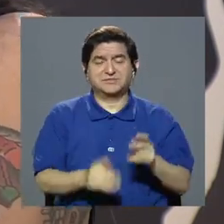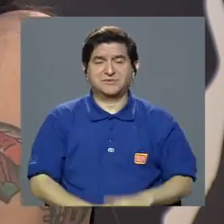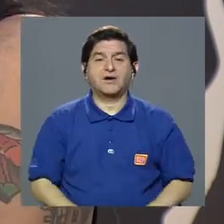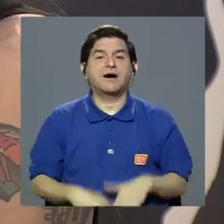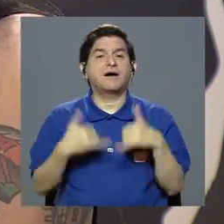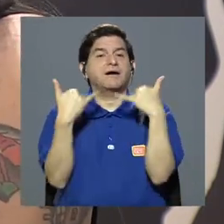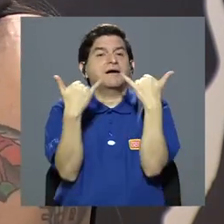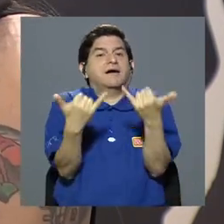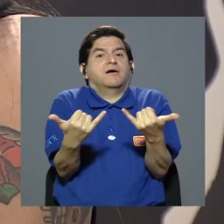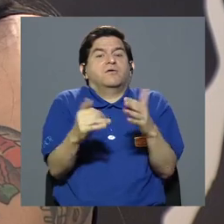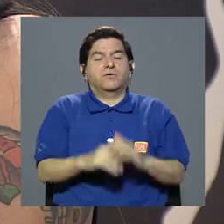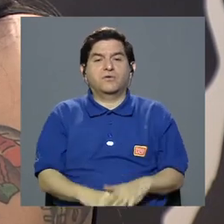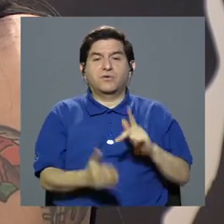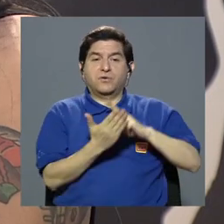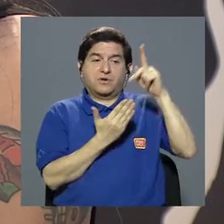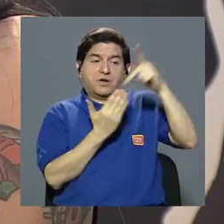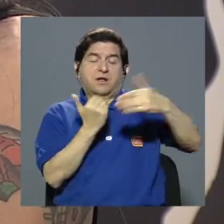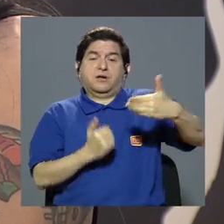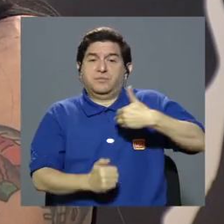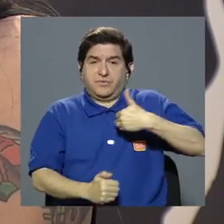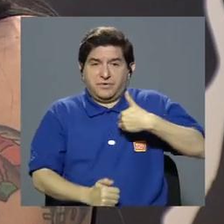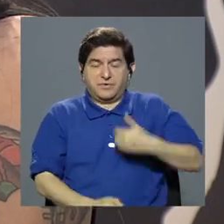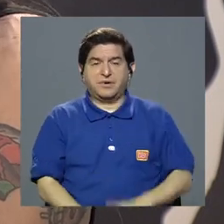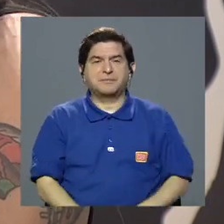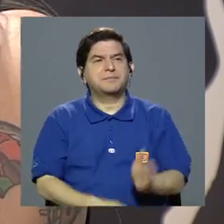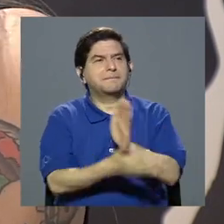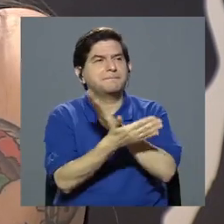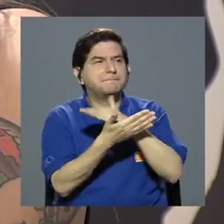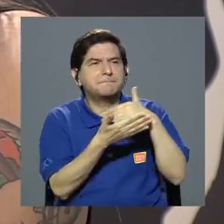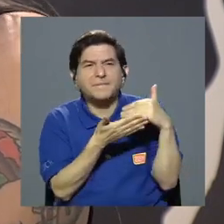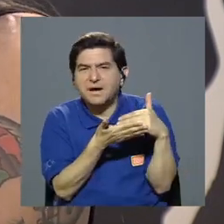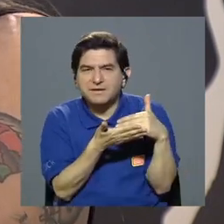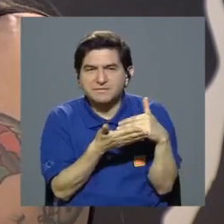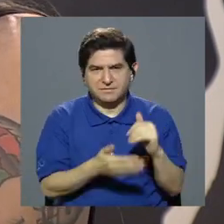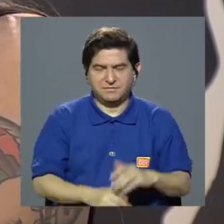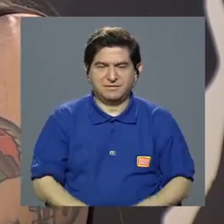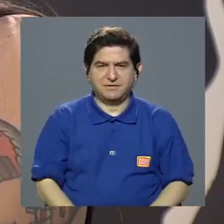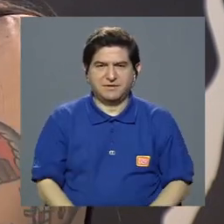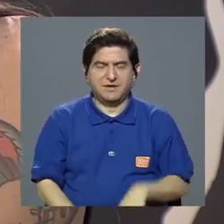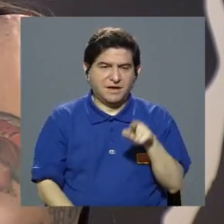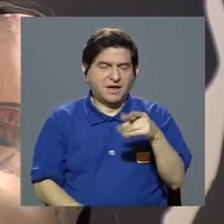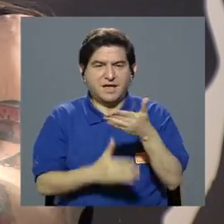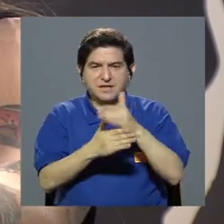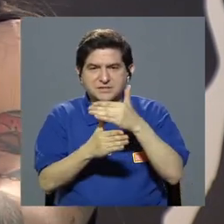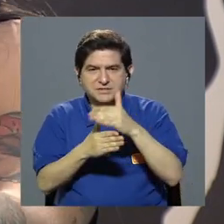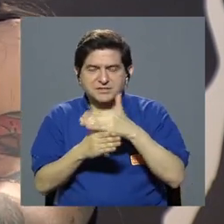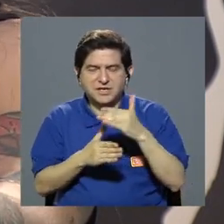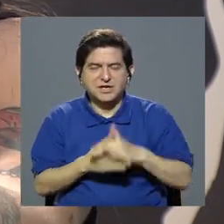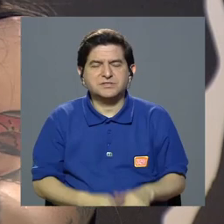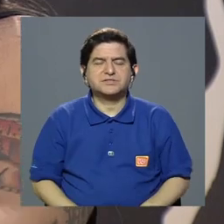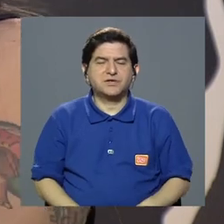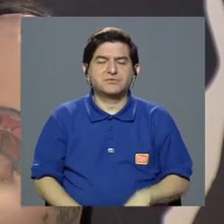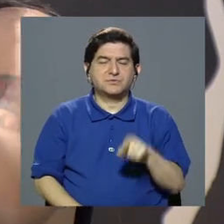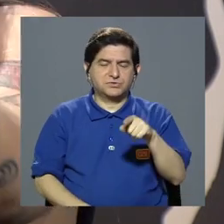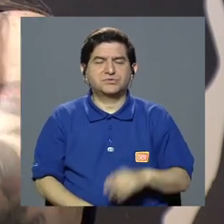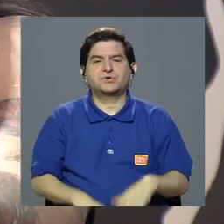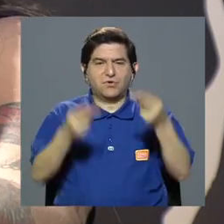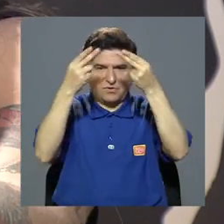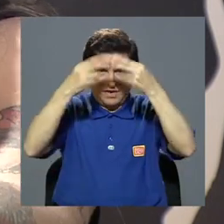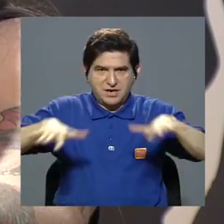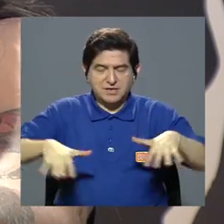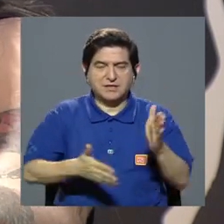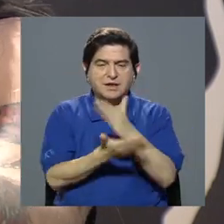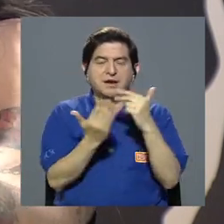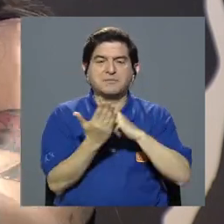la búsqueda ahora también el programa cuenta con una parte que es la distribución digital nosotros tenemos una